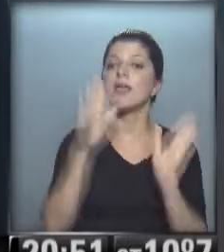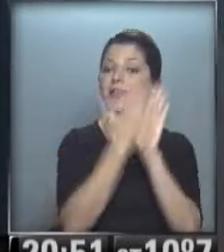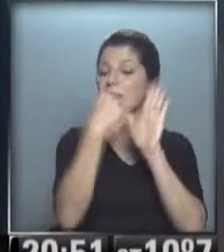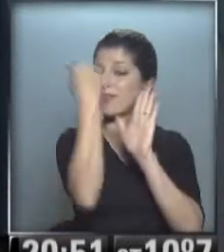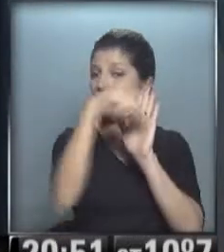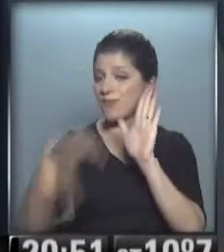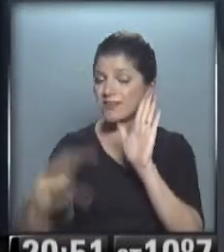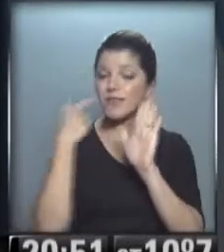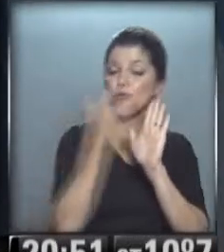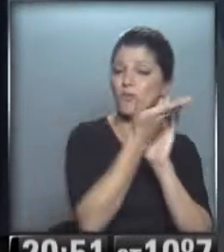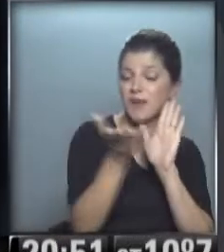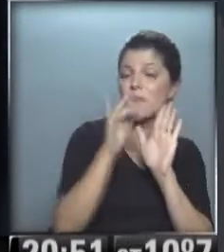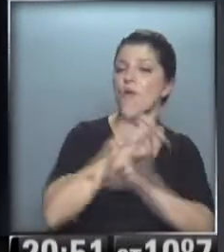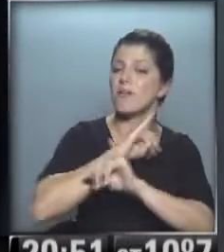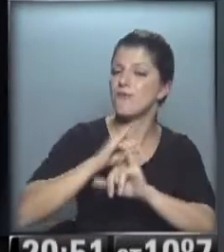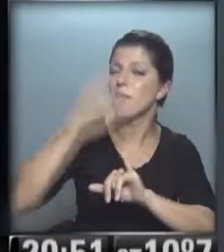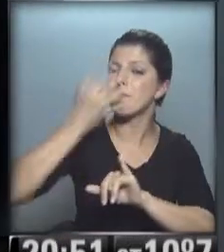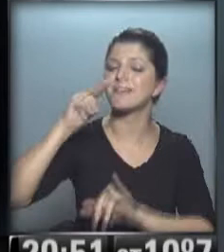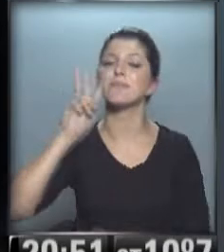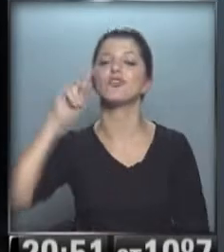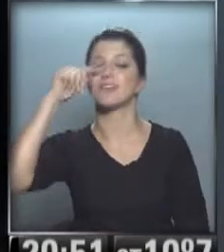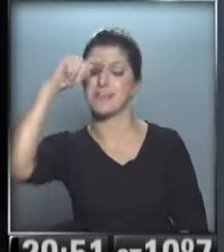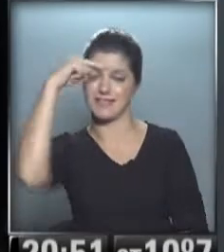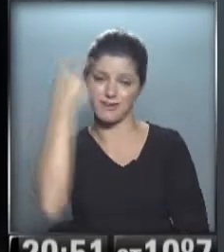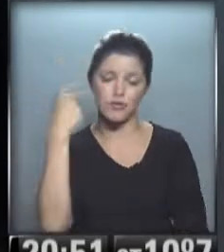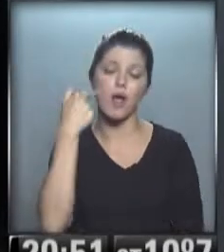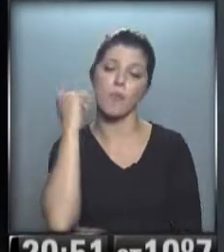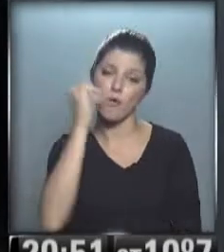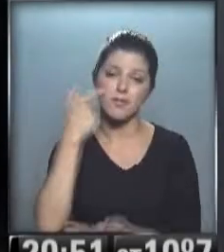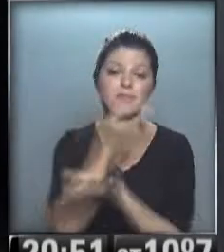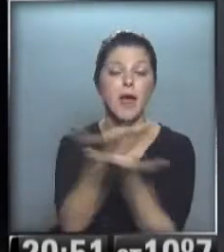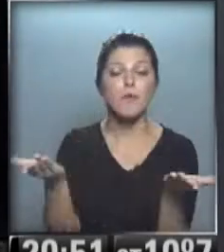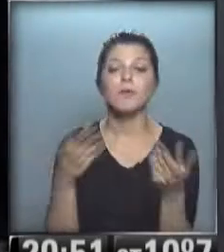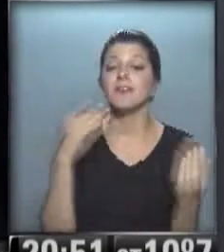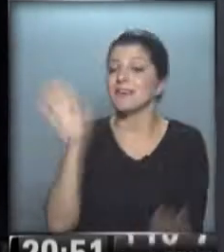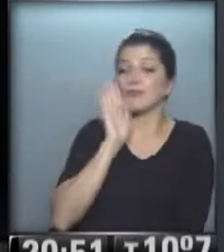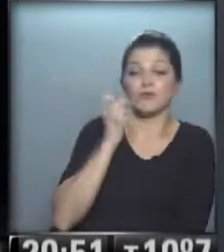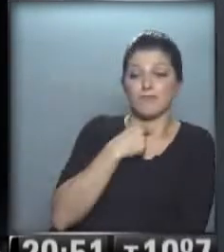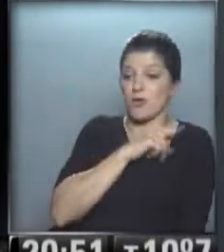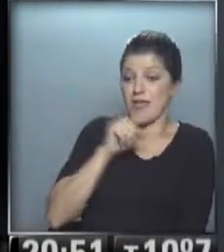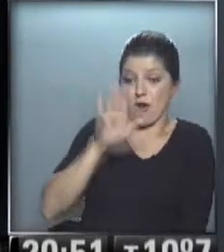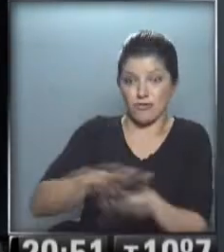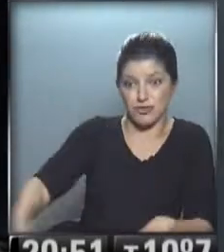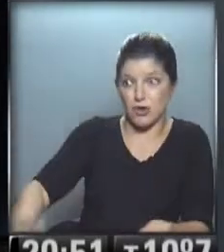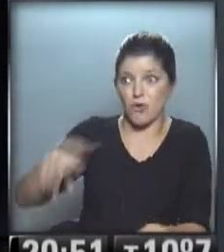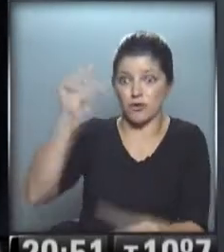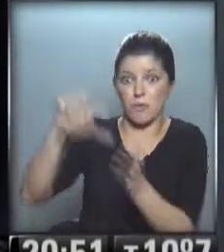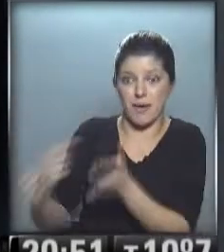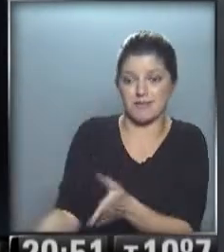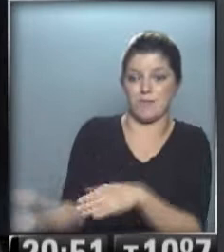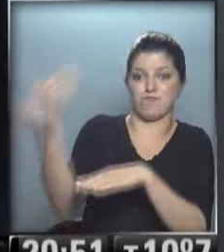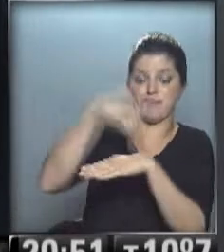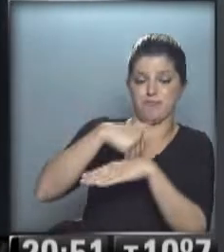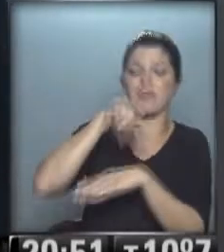latinoamericanas. Hicimos un informe en Visión 7 Internacional, el rechazo en Estados Unidos de los niños migrantes. Y